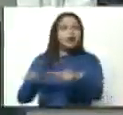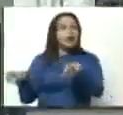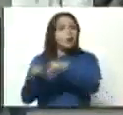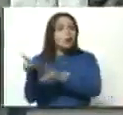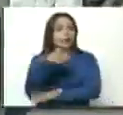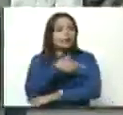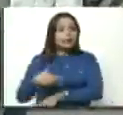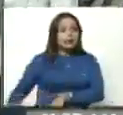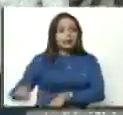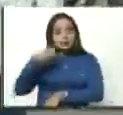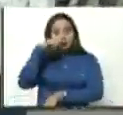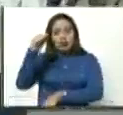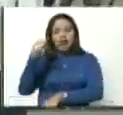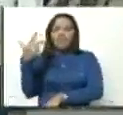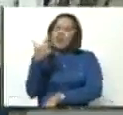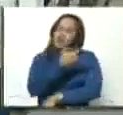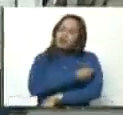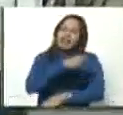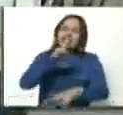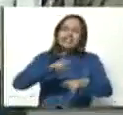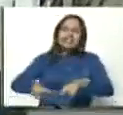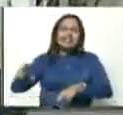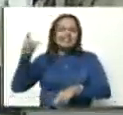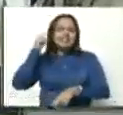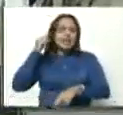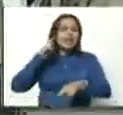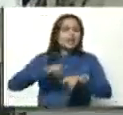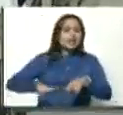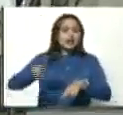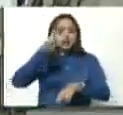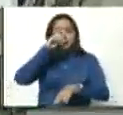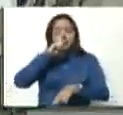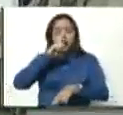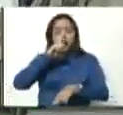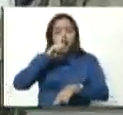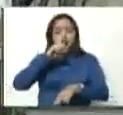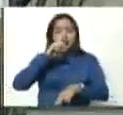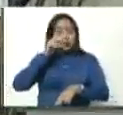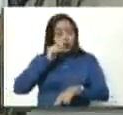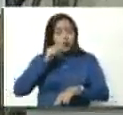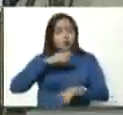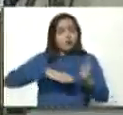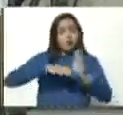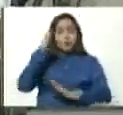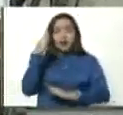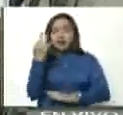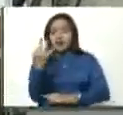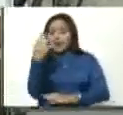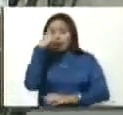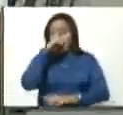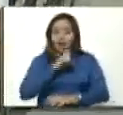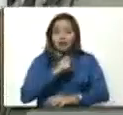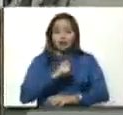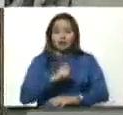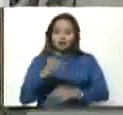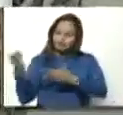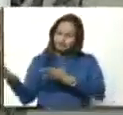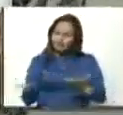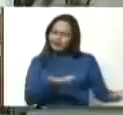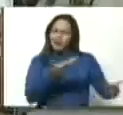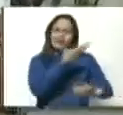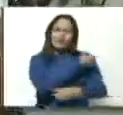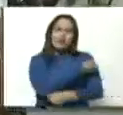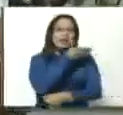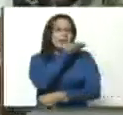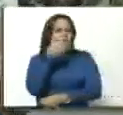República. Vacunemos a los niños y a las niñas mayores de 3 años, ¿verdad? Vacunemos, esa es la mayor